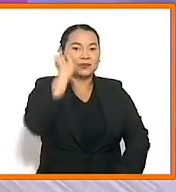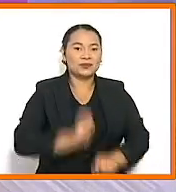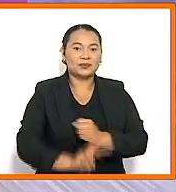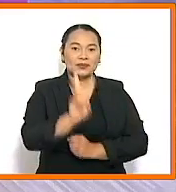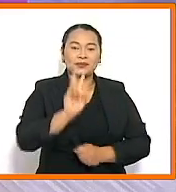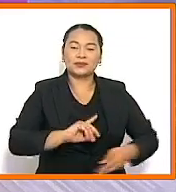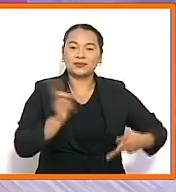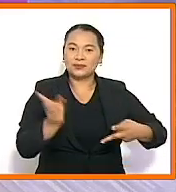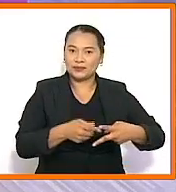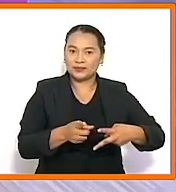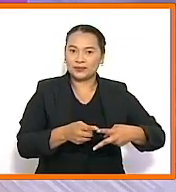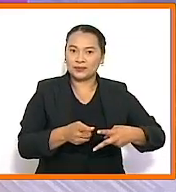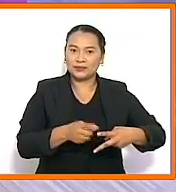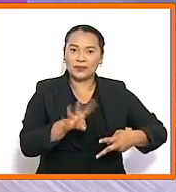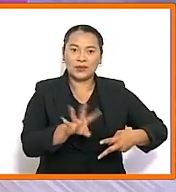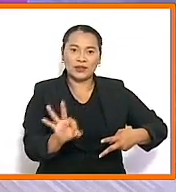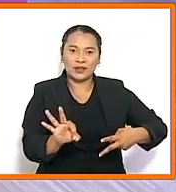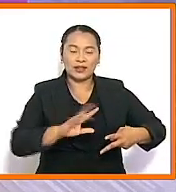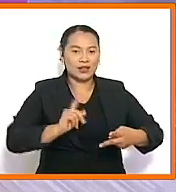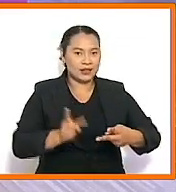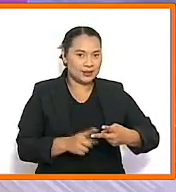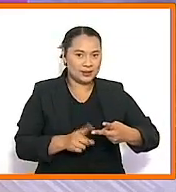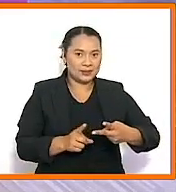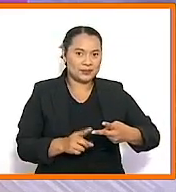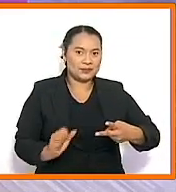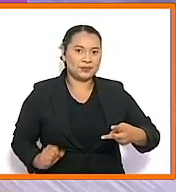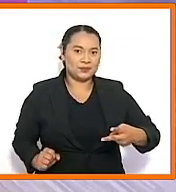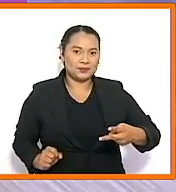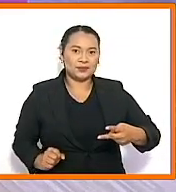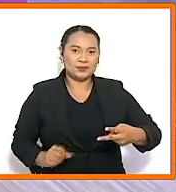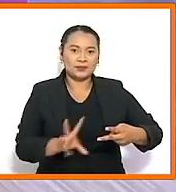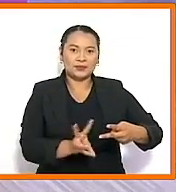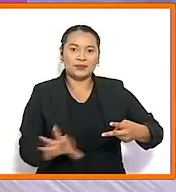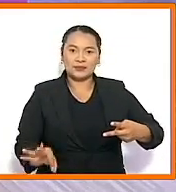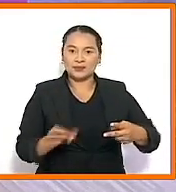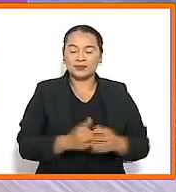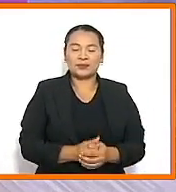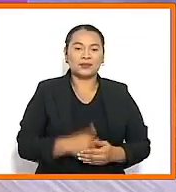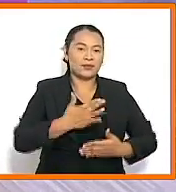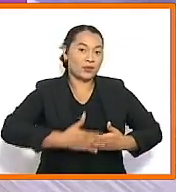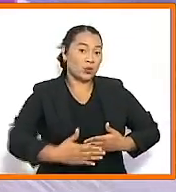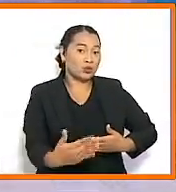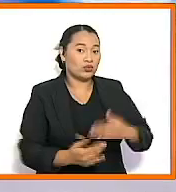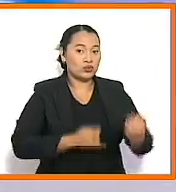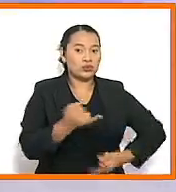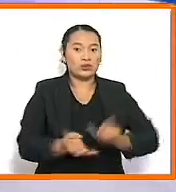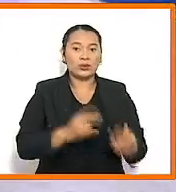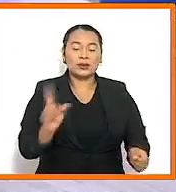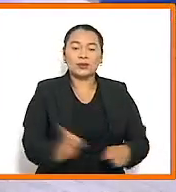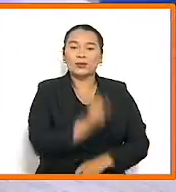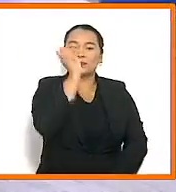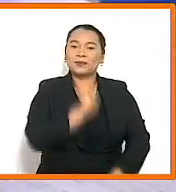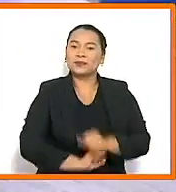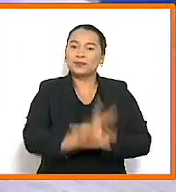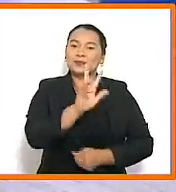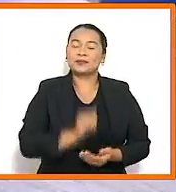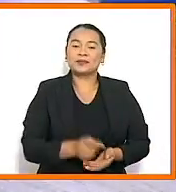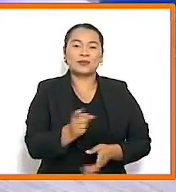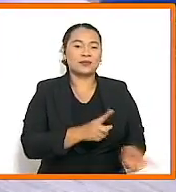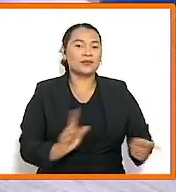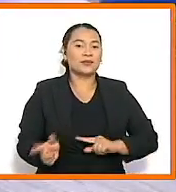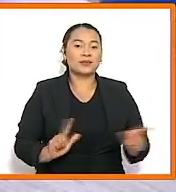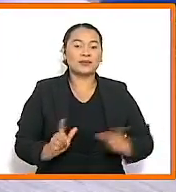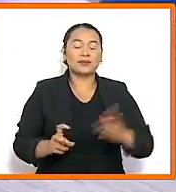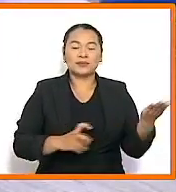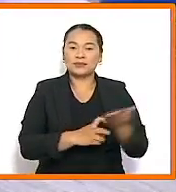son posición 1, 49, posición 2, 69. Continuamos pegando y ganando con Pega 3. Ten tu boletito en mano,